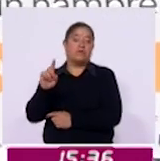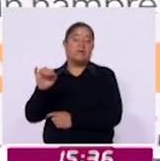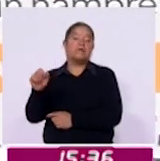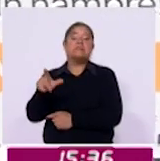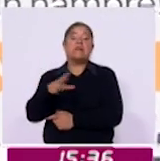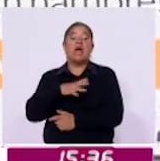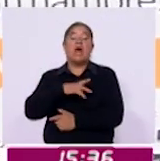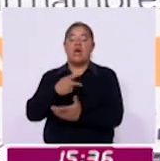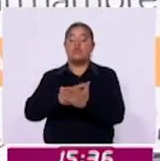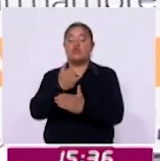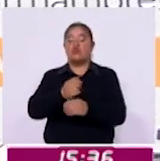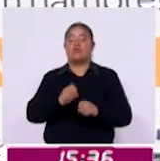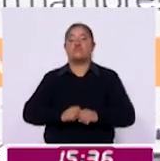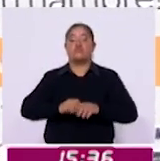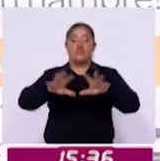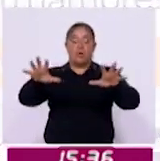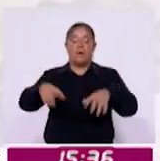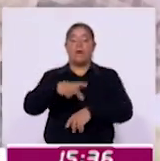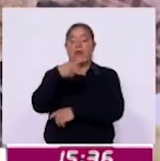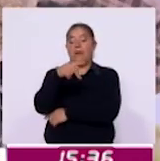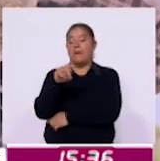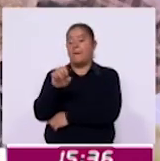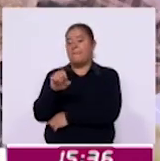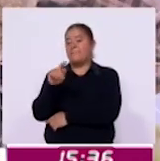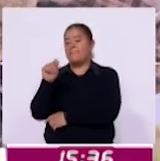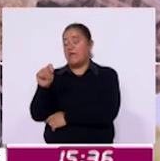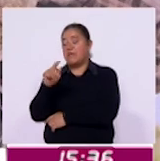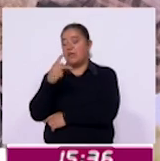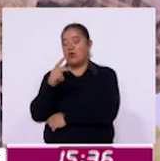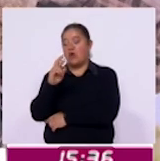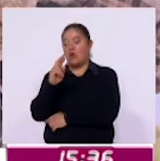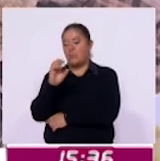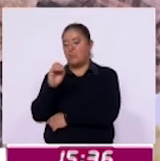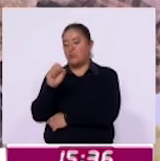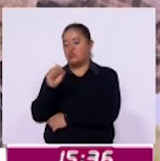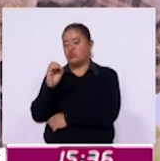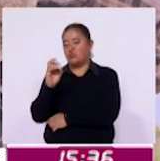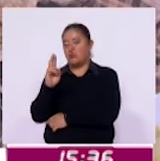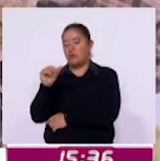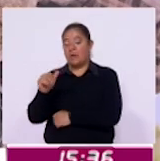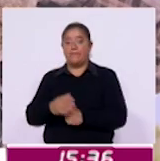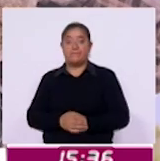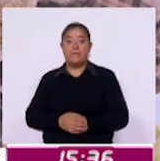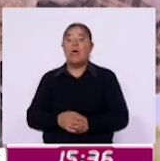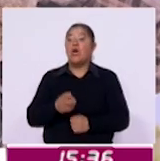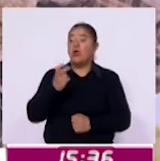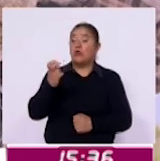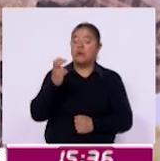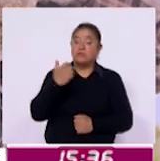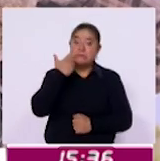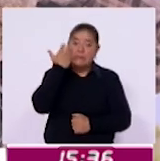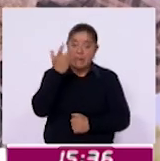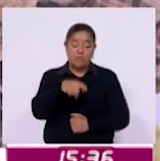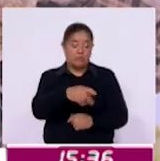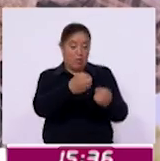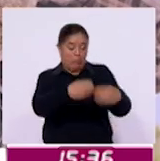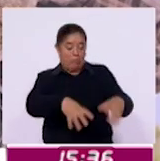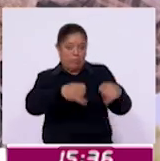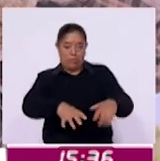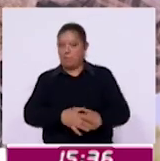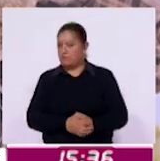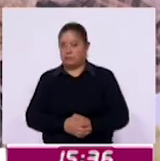ProSora. Sobra más de lo que falta. Con estas acciones se busca reducir el desperdicio y